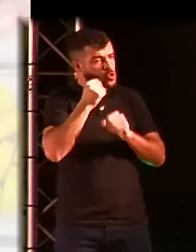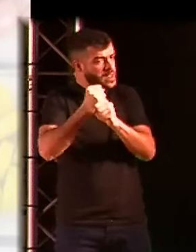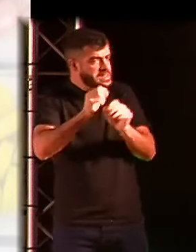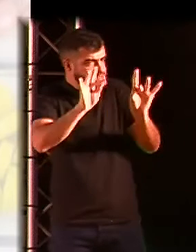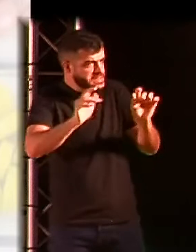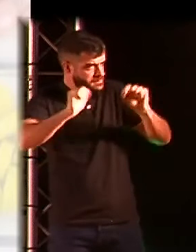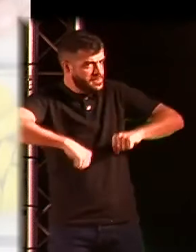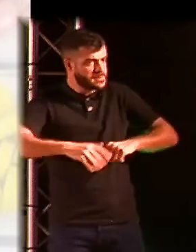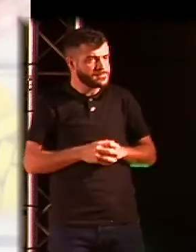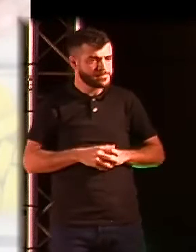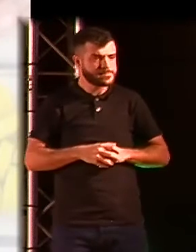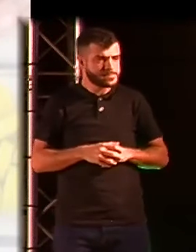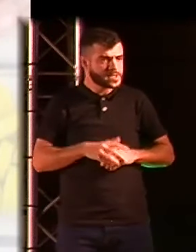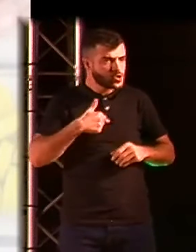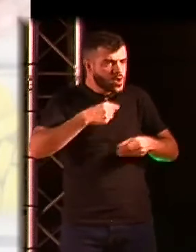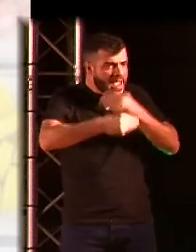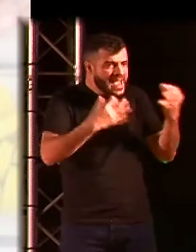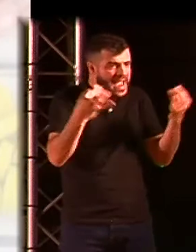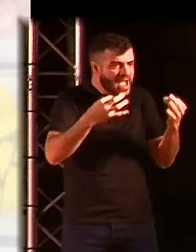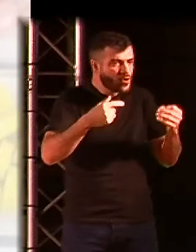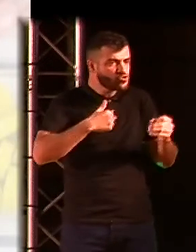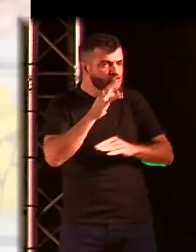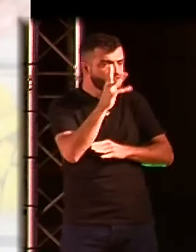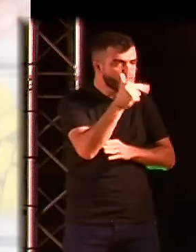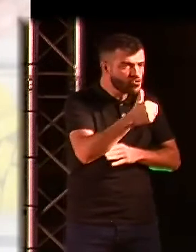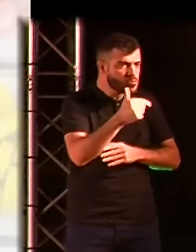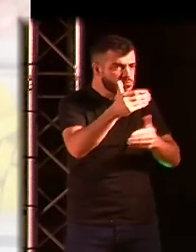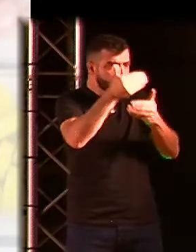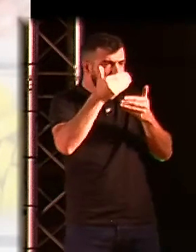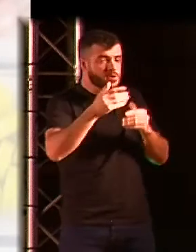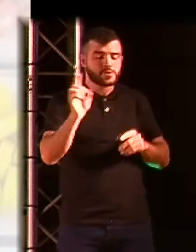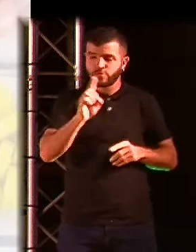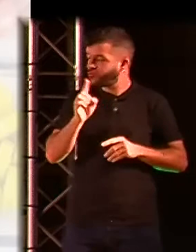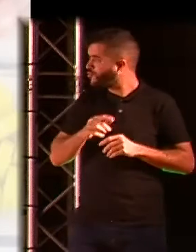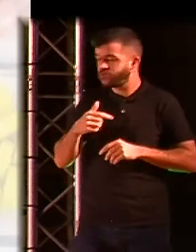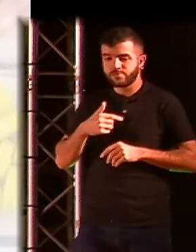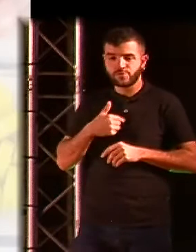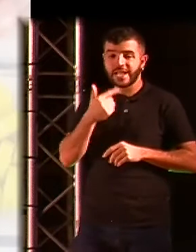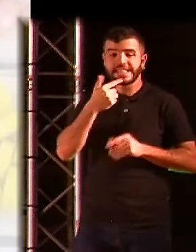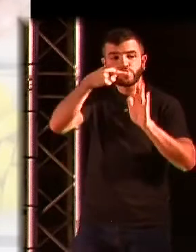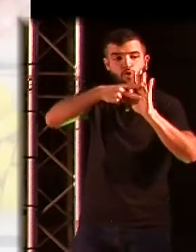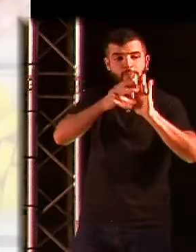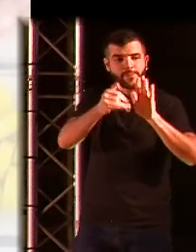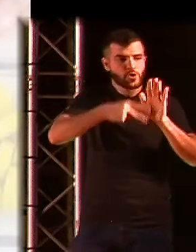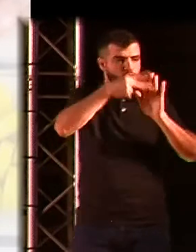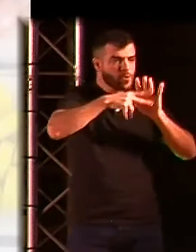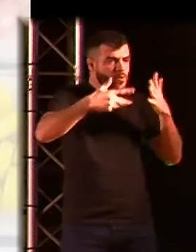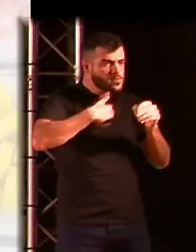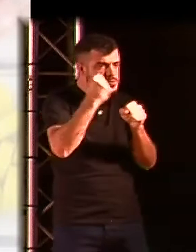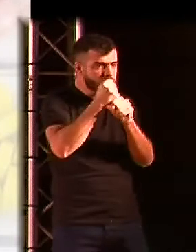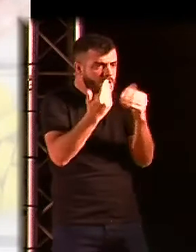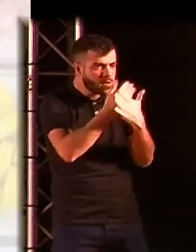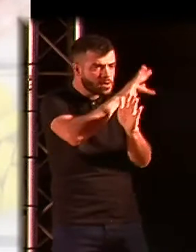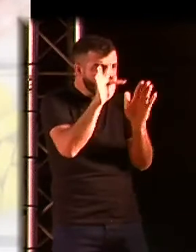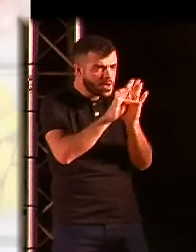drogadicta. ¿Y qué quiere que le haga? ¿Que le asalte y que me lo lleve a la fuerza o qué? ¿Qué le he dicho? ¿Cuáles son las normas? ¿Y qué normas hay cuando una tiene que trabajar todo el día y no puede con